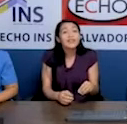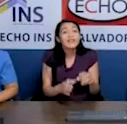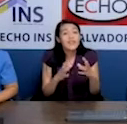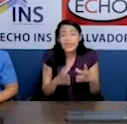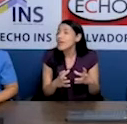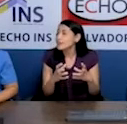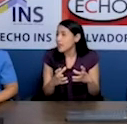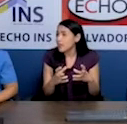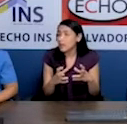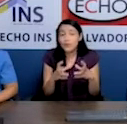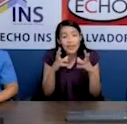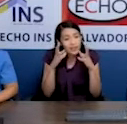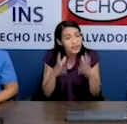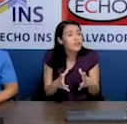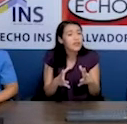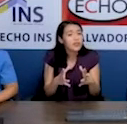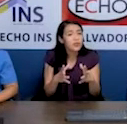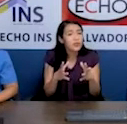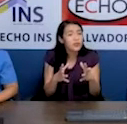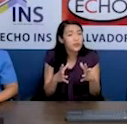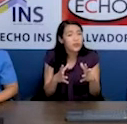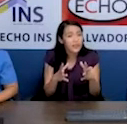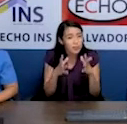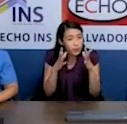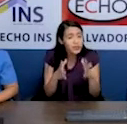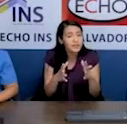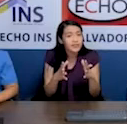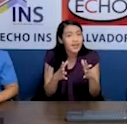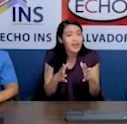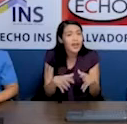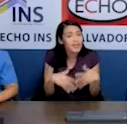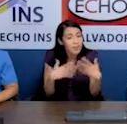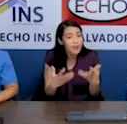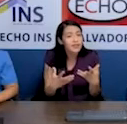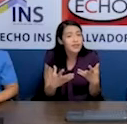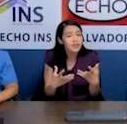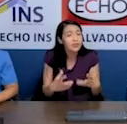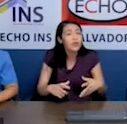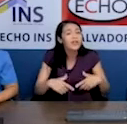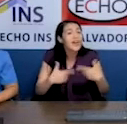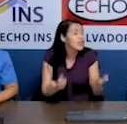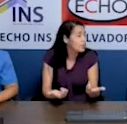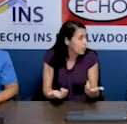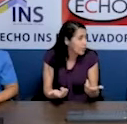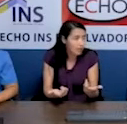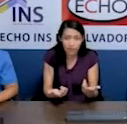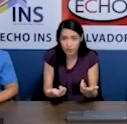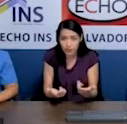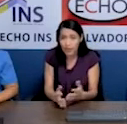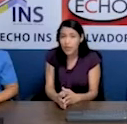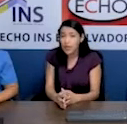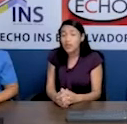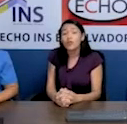estado debería ser una identificación oportuna, muy necesaria, y aparte de eso, dar el soporte a